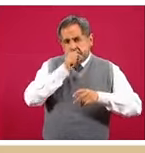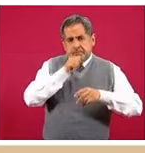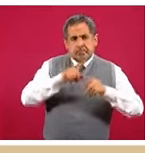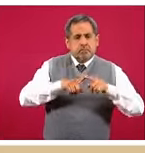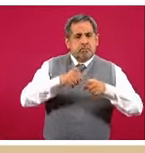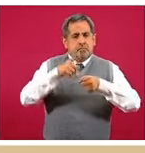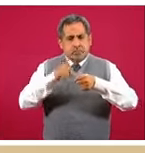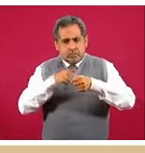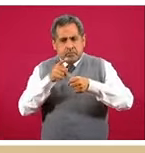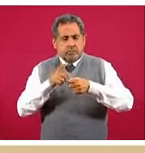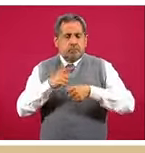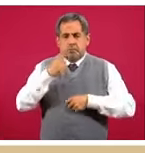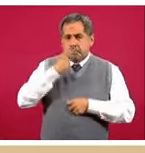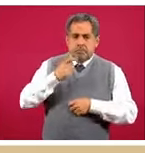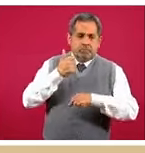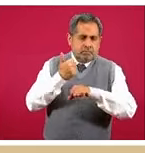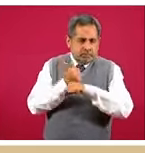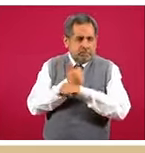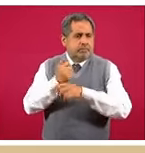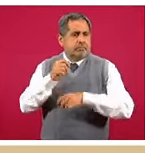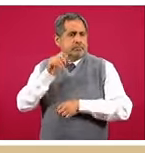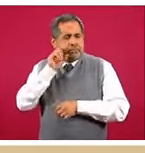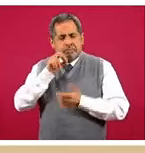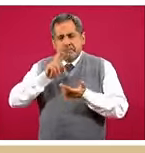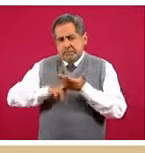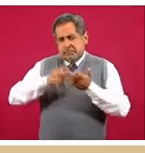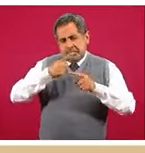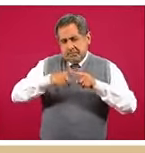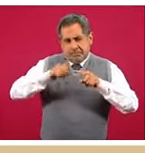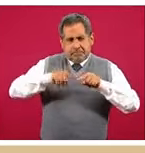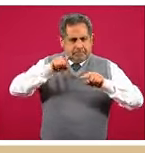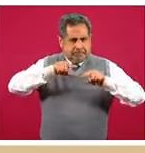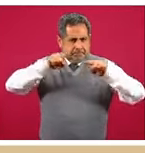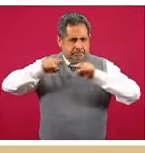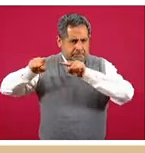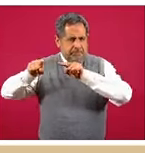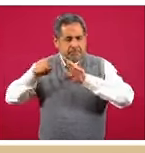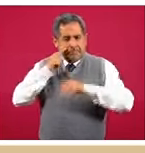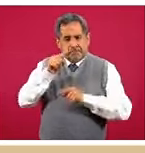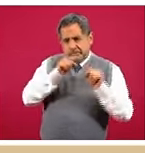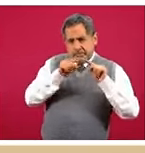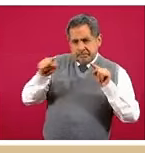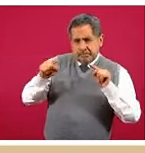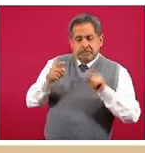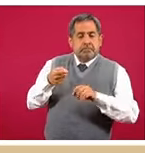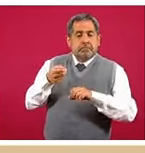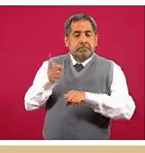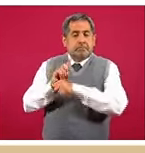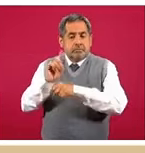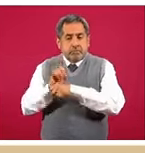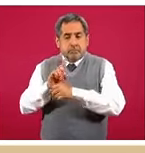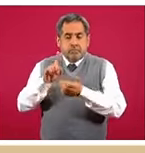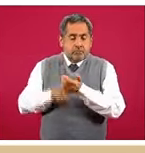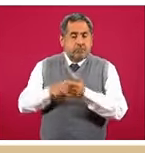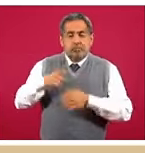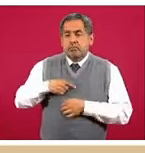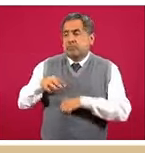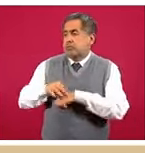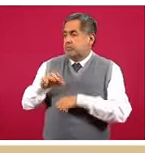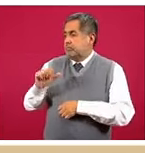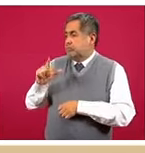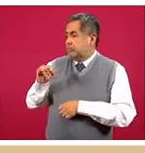rojo, cuál es naranja, cuál es amarillo, cuál es verde. Se pueden ver todos los días. Nosotros, el doctor